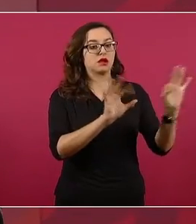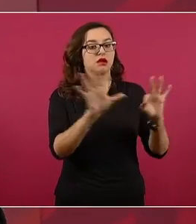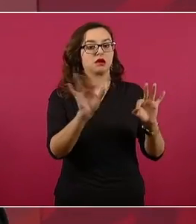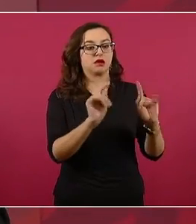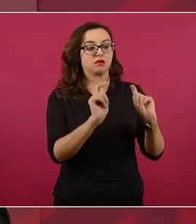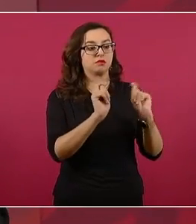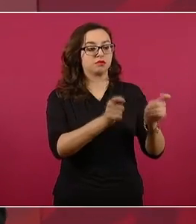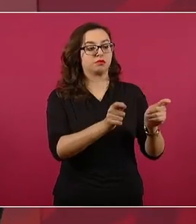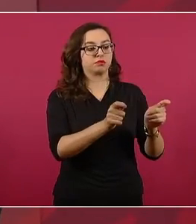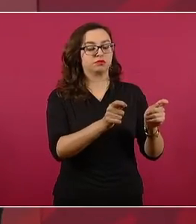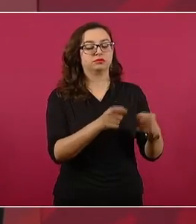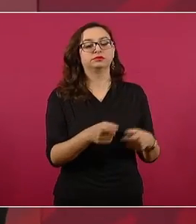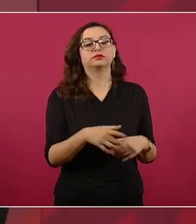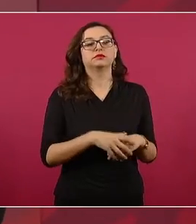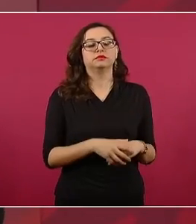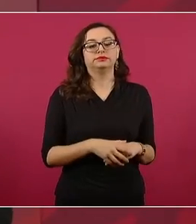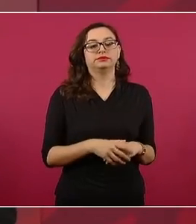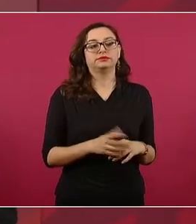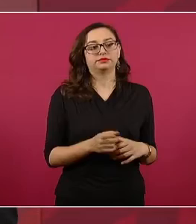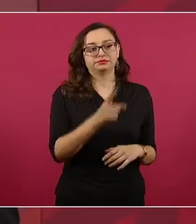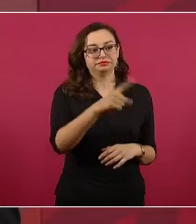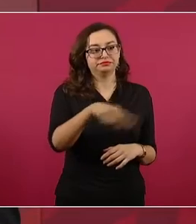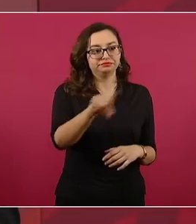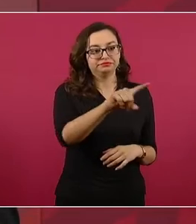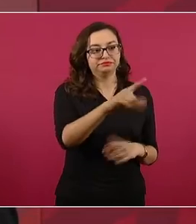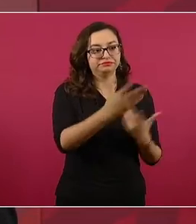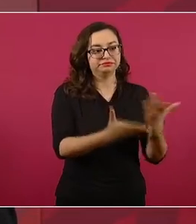me mandan a mí una terna